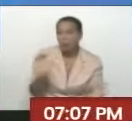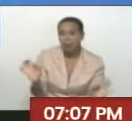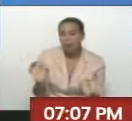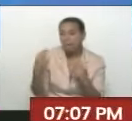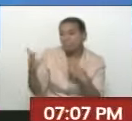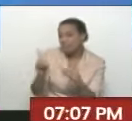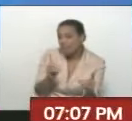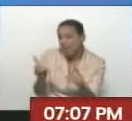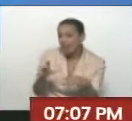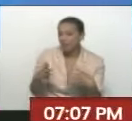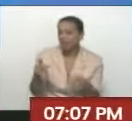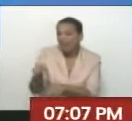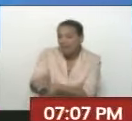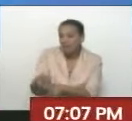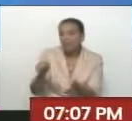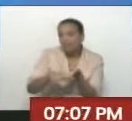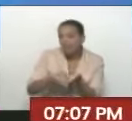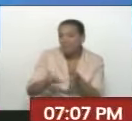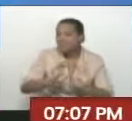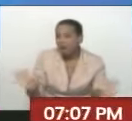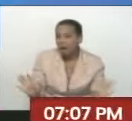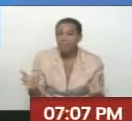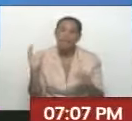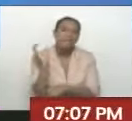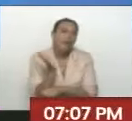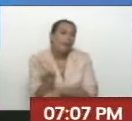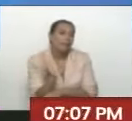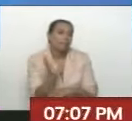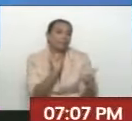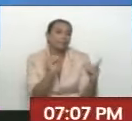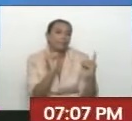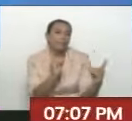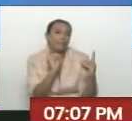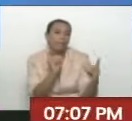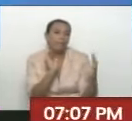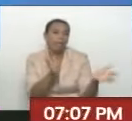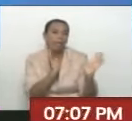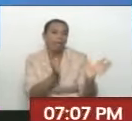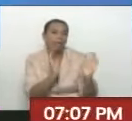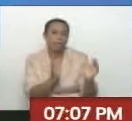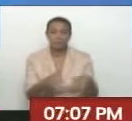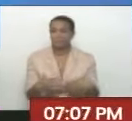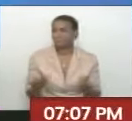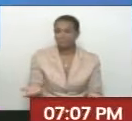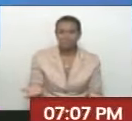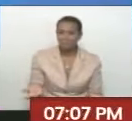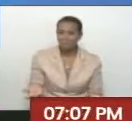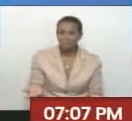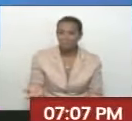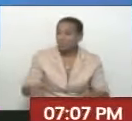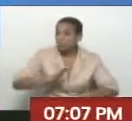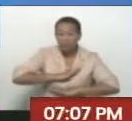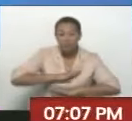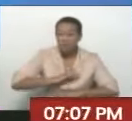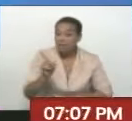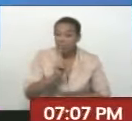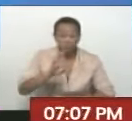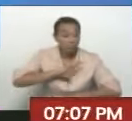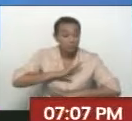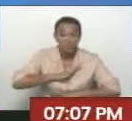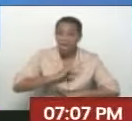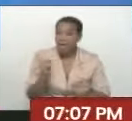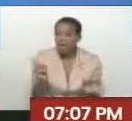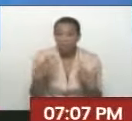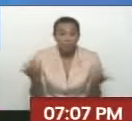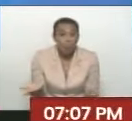en el debate. Ah, porque debate, vamos a debatir. Chévere, está bien, pero no es suficiente. Por eso